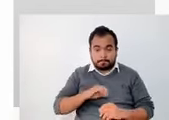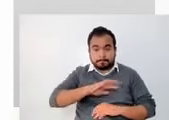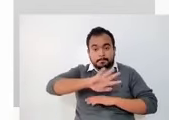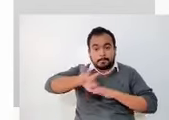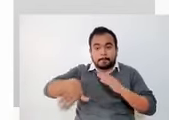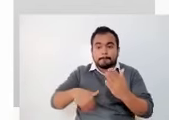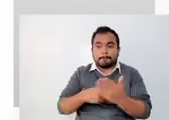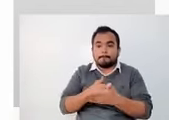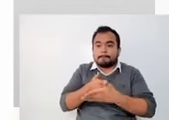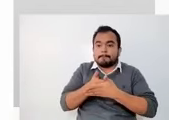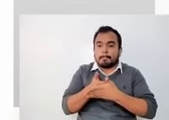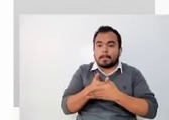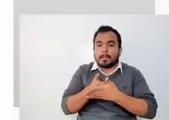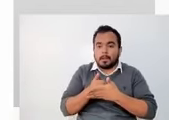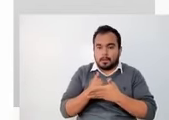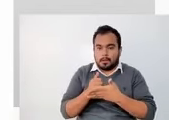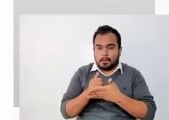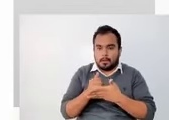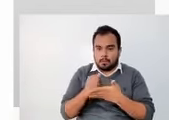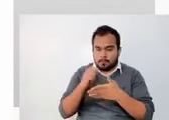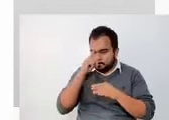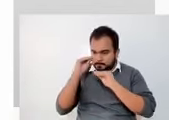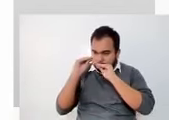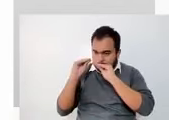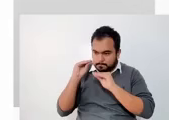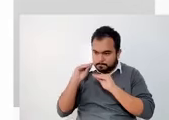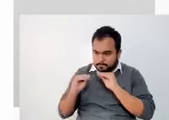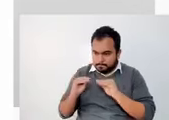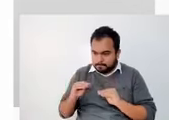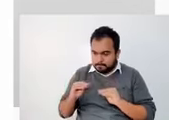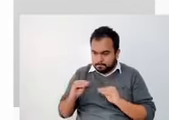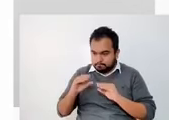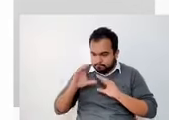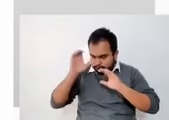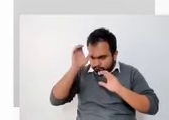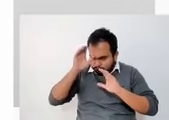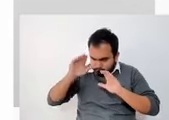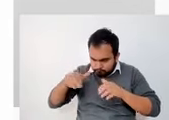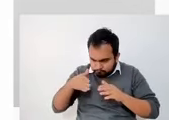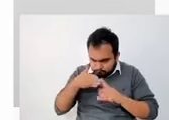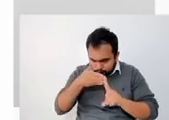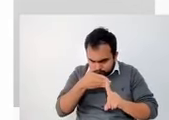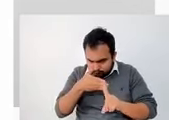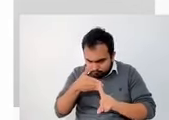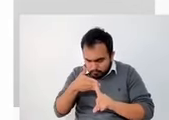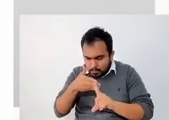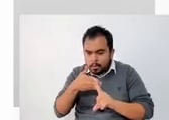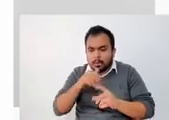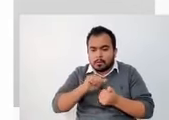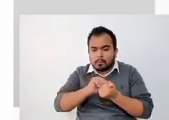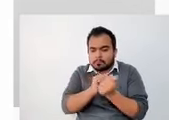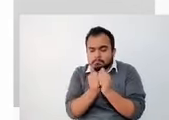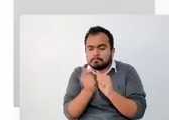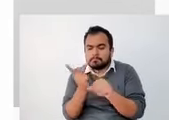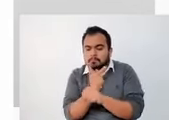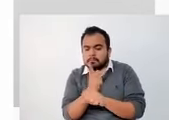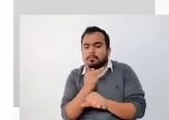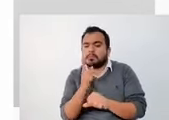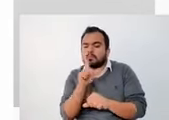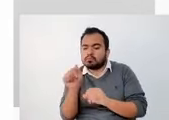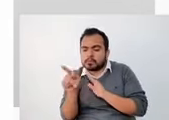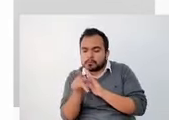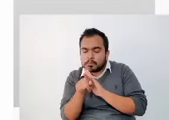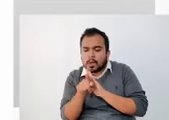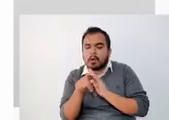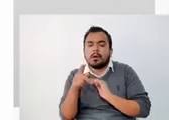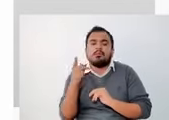tropos retóricos que nos hablan de la dogmática orientada a las consecuencias, de la dogmática orientada a la política criminal, que